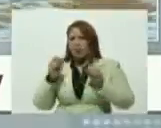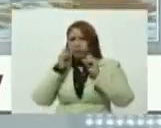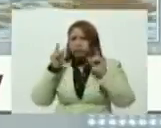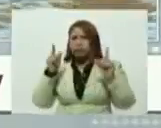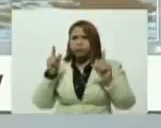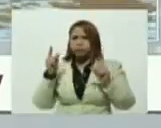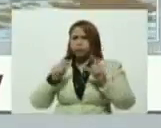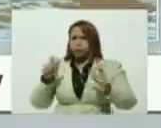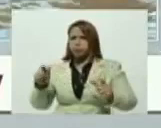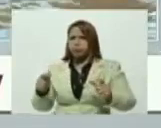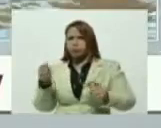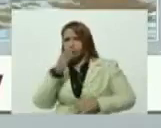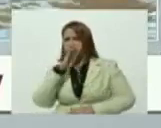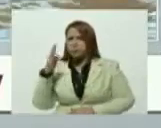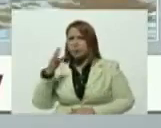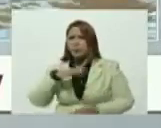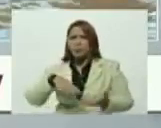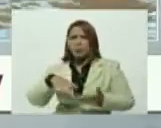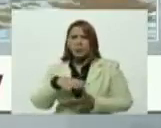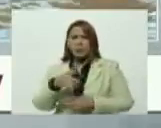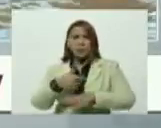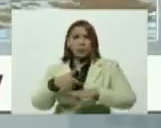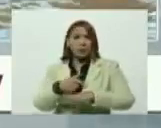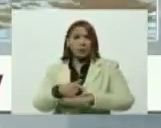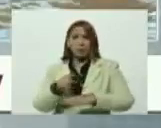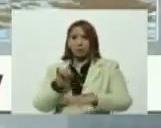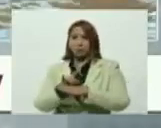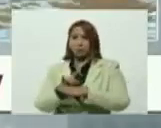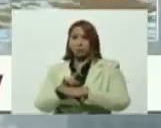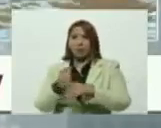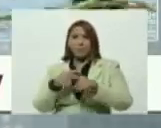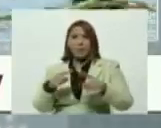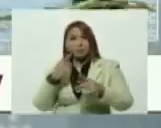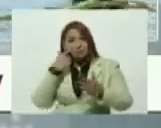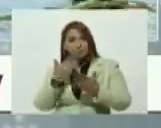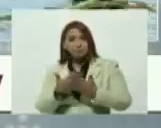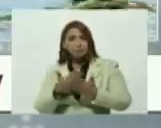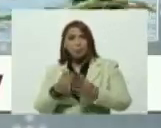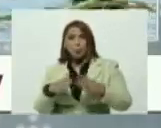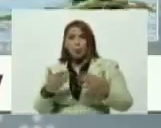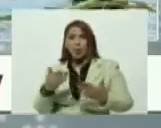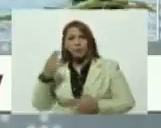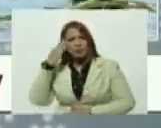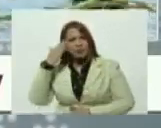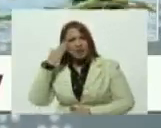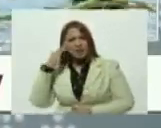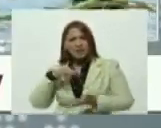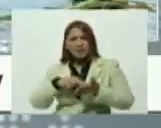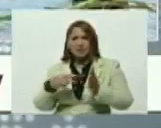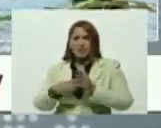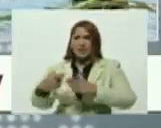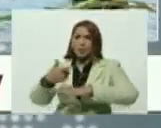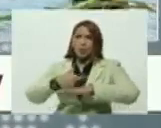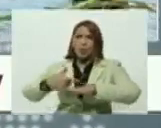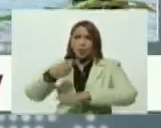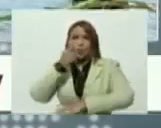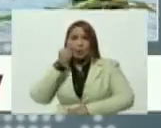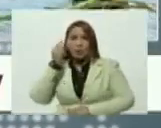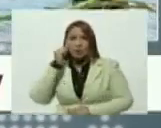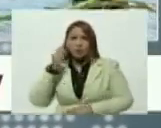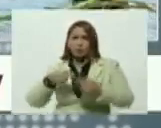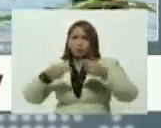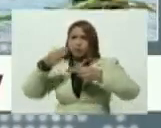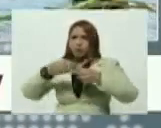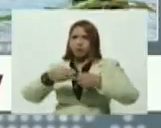en medio de una situación tan dramática el gobernador no estuviera. Pero evidentemente, cuando uno sabe lo que significa una gobernación, su infraestructura,